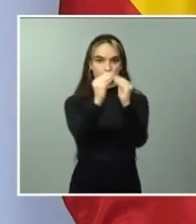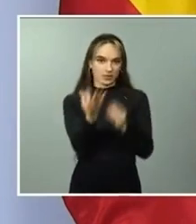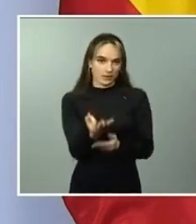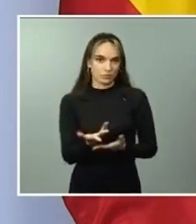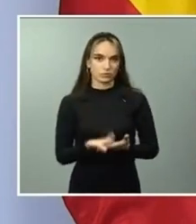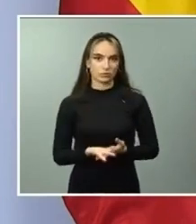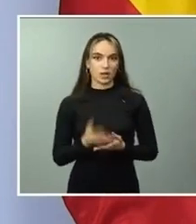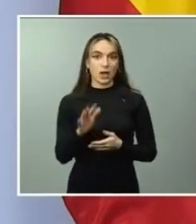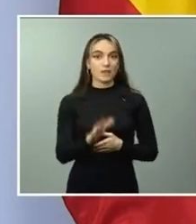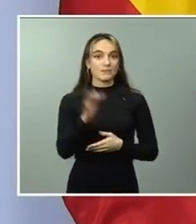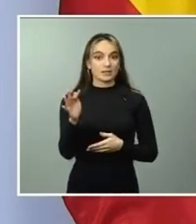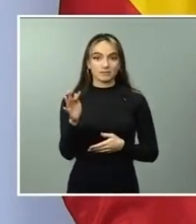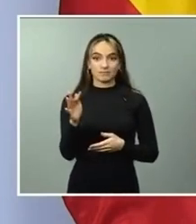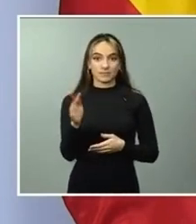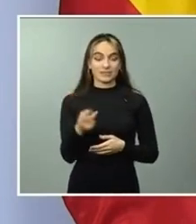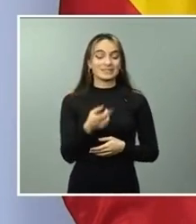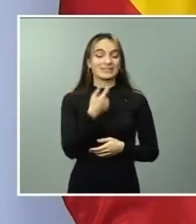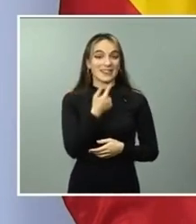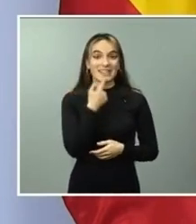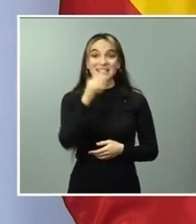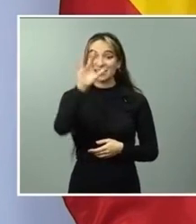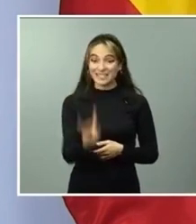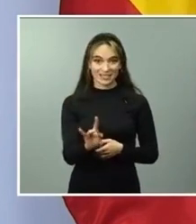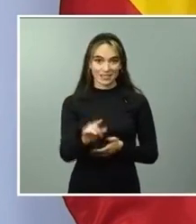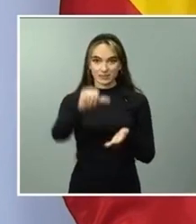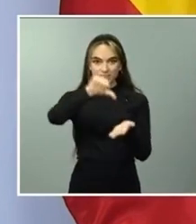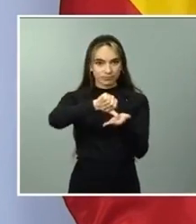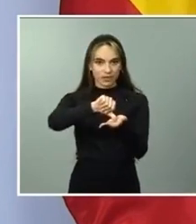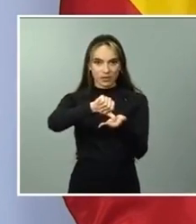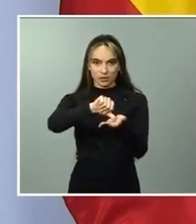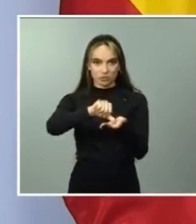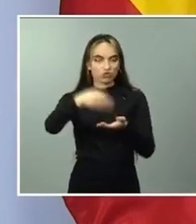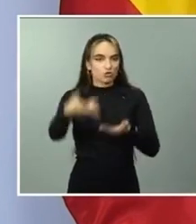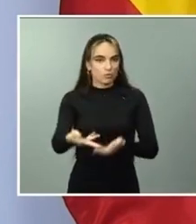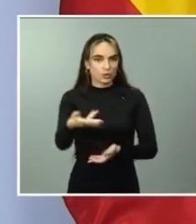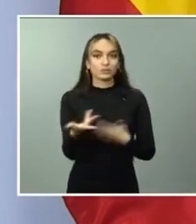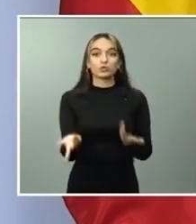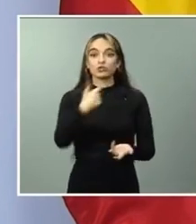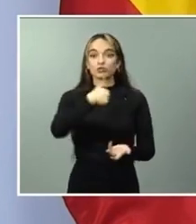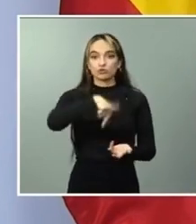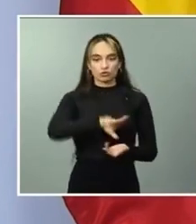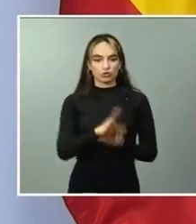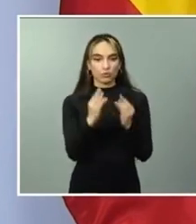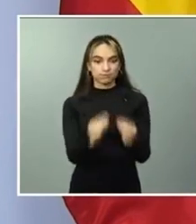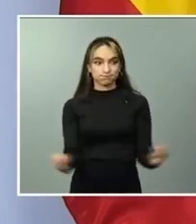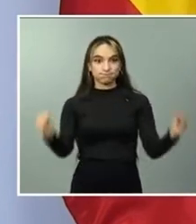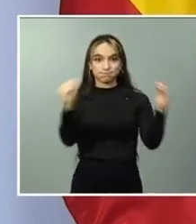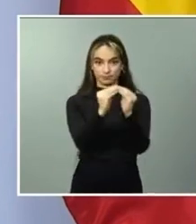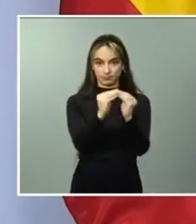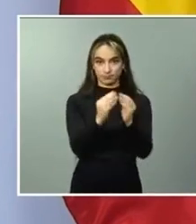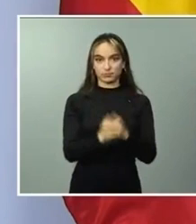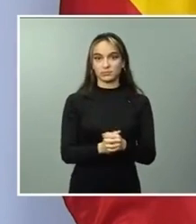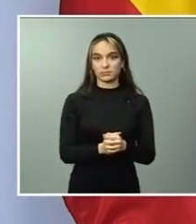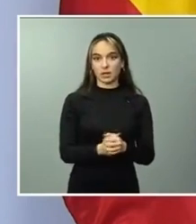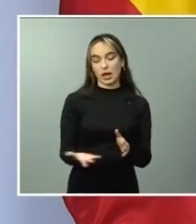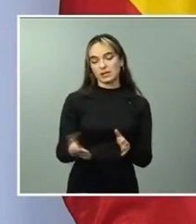consentimiento como centro del Código Penal. Y, por tanto, lo que quiero es que lleguemos a un acuerdo antes de darle la oportunidad a la derecha y a la extrema